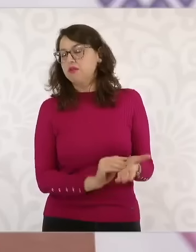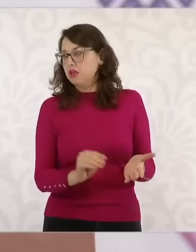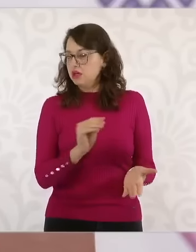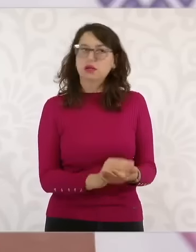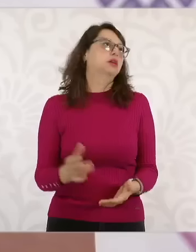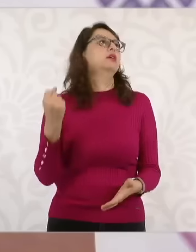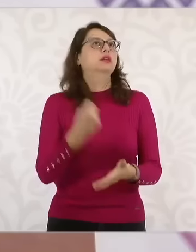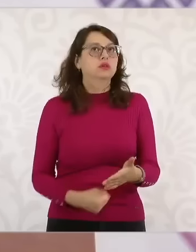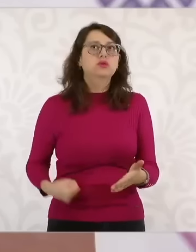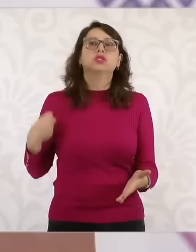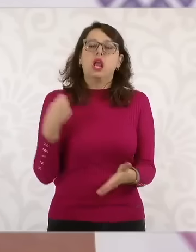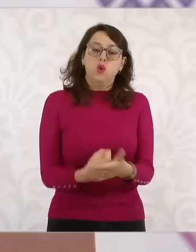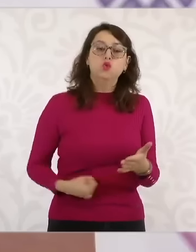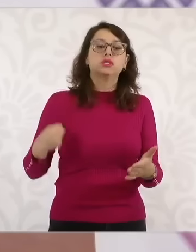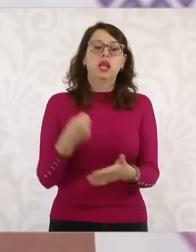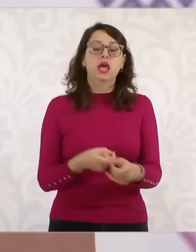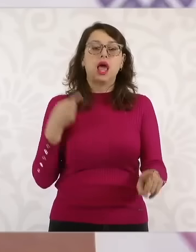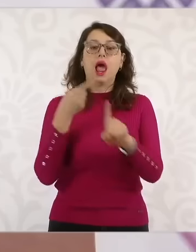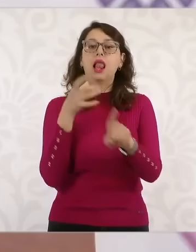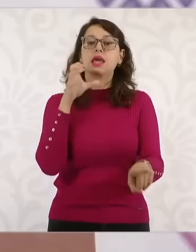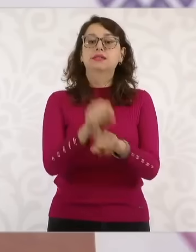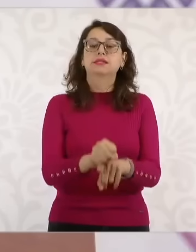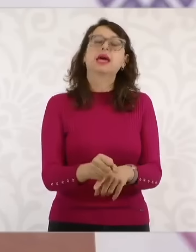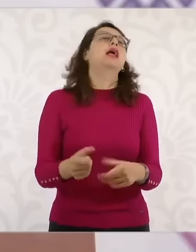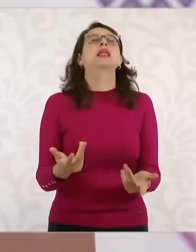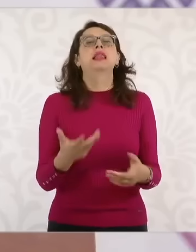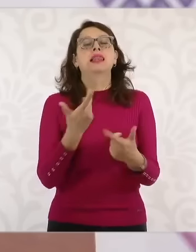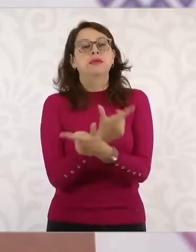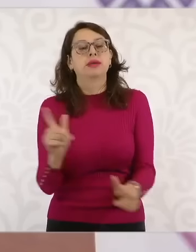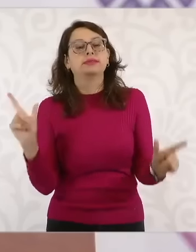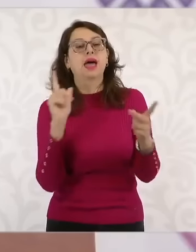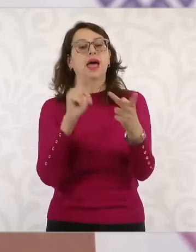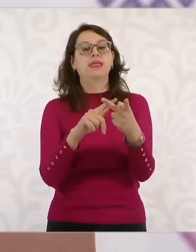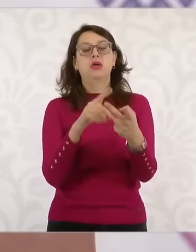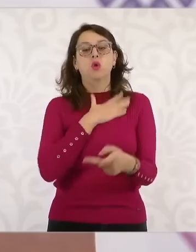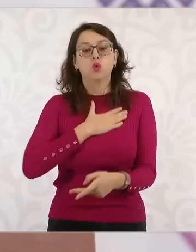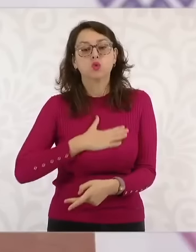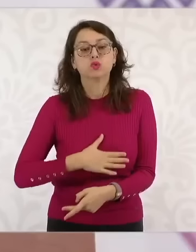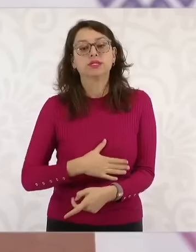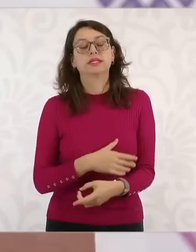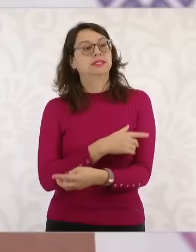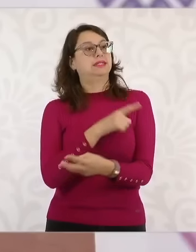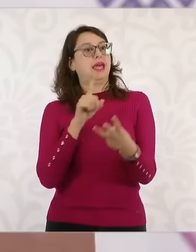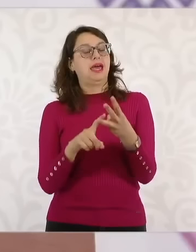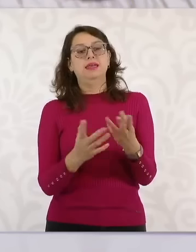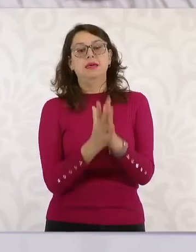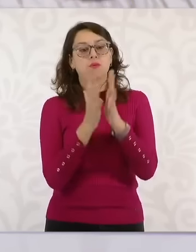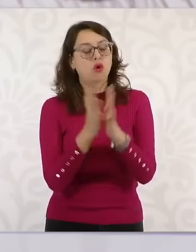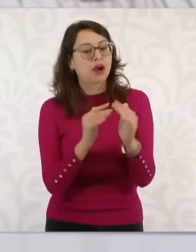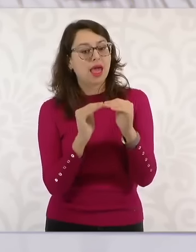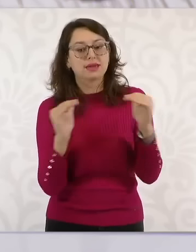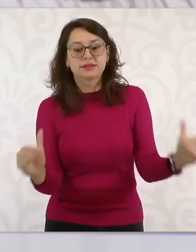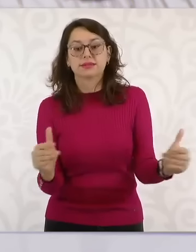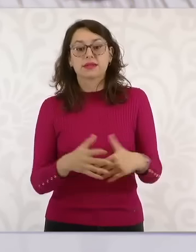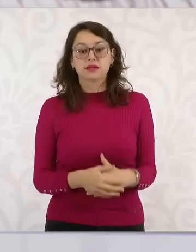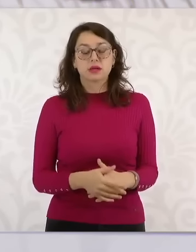Siempre luchamos por la libertad, por la democracia, por la justicia, en el más amplio sentido de la palabra. La